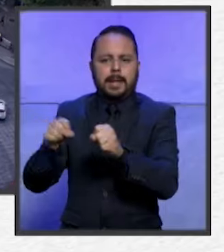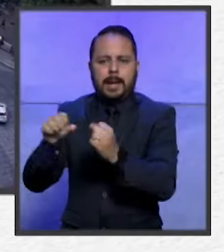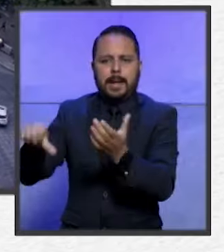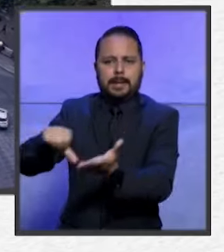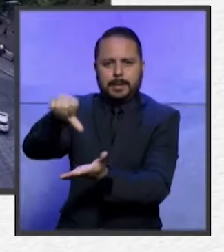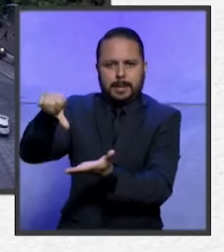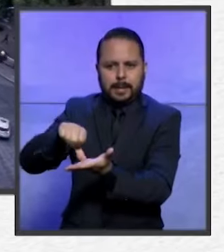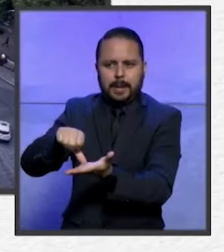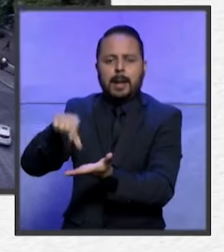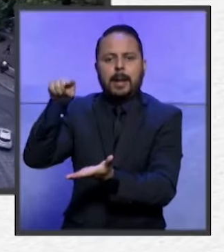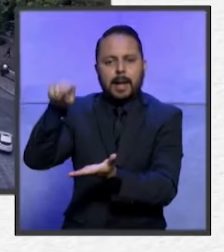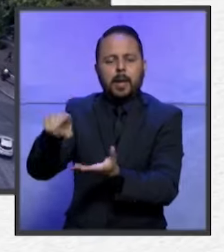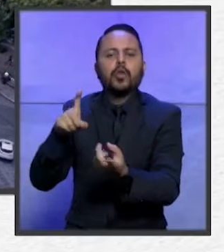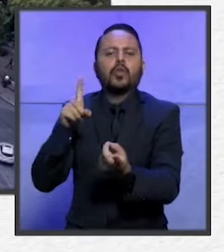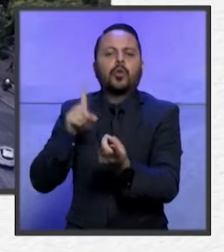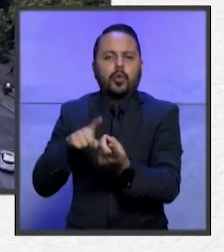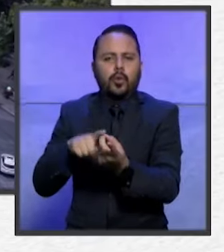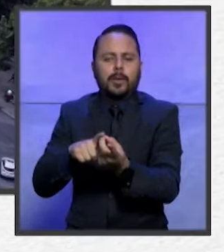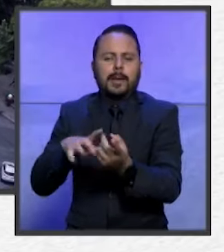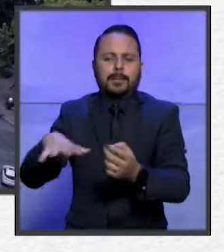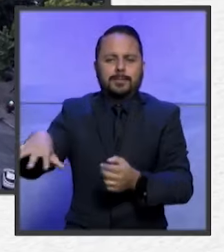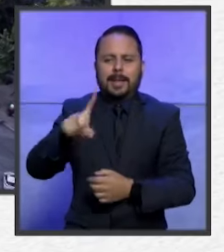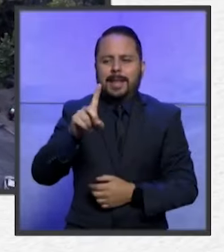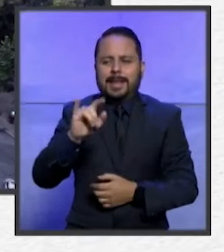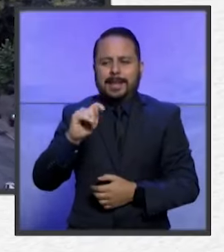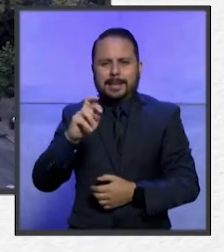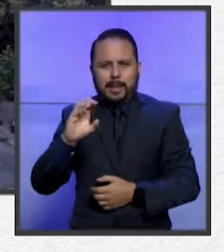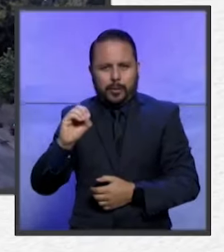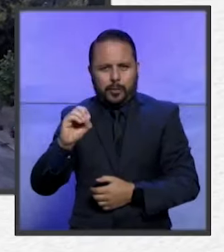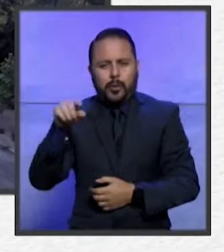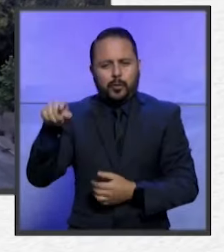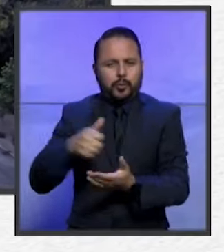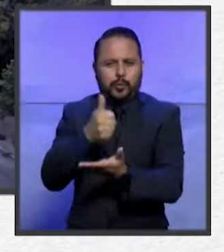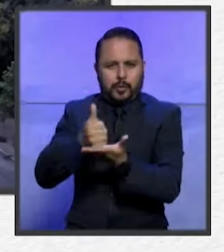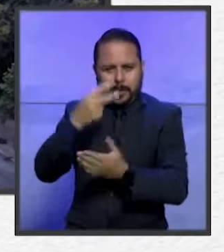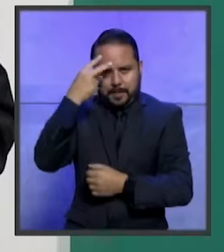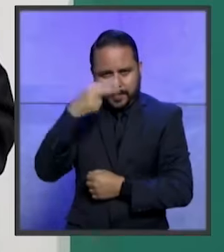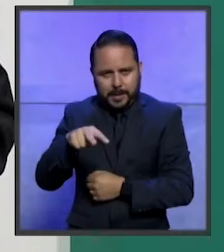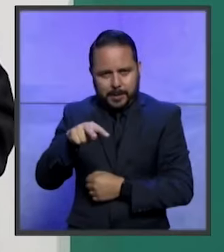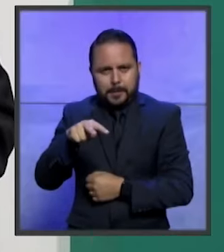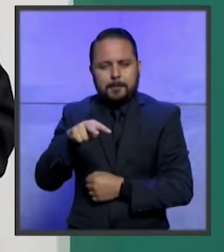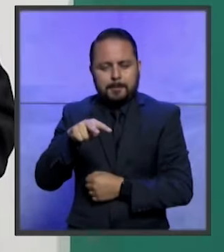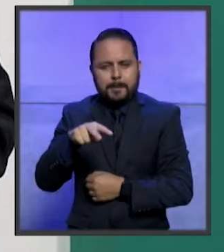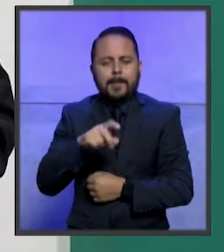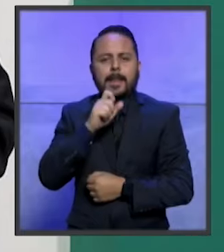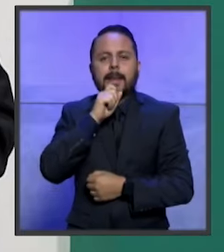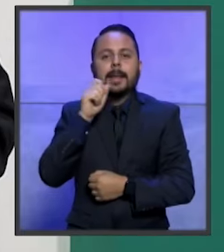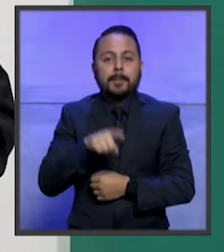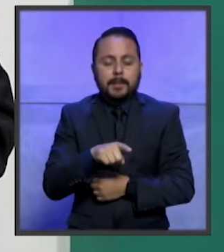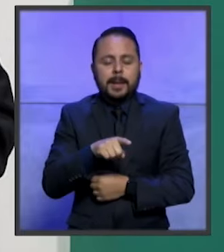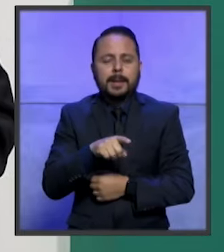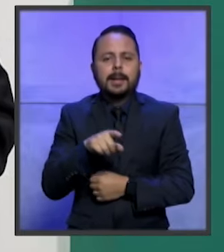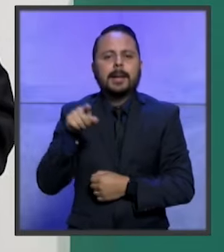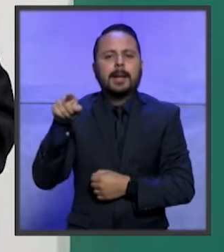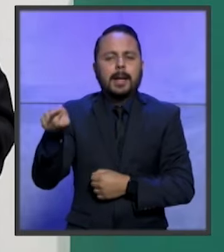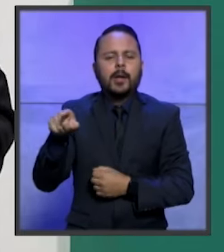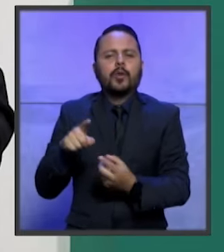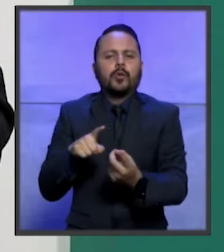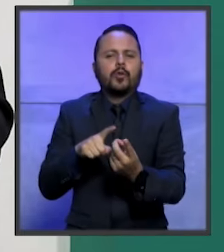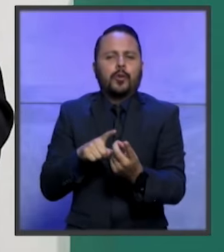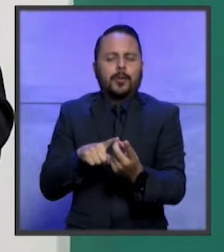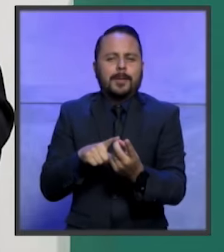central que se encontraba en ese entonces en el Distrito Federal o y Ciudad de México y eh eh es en